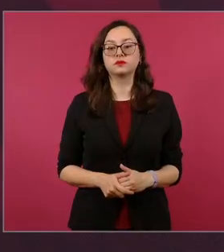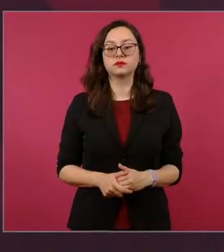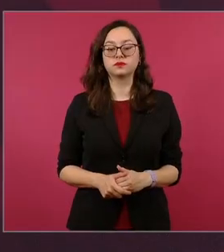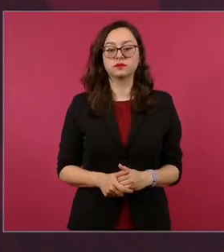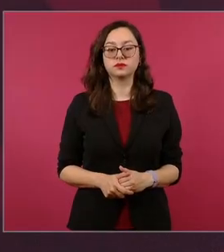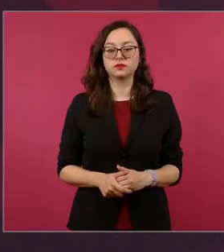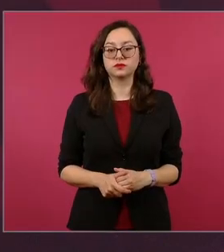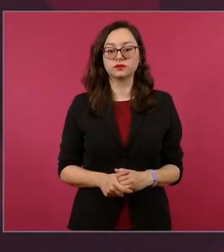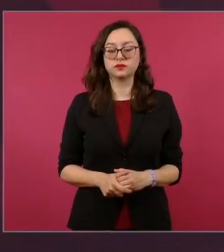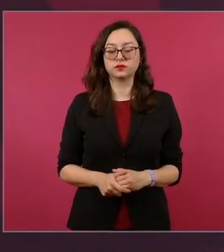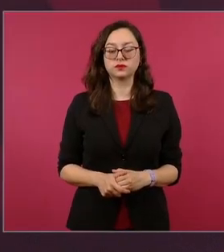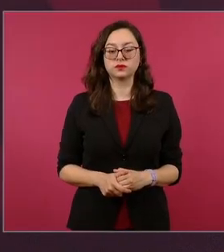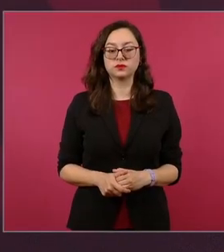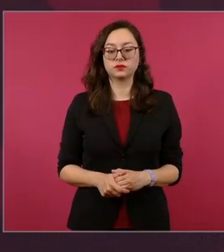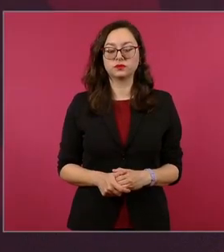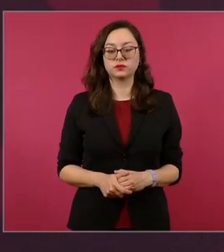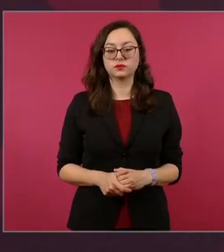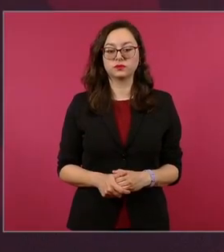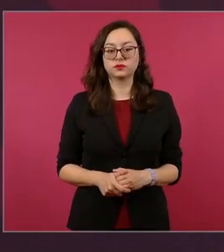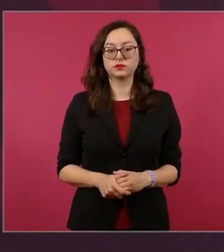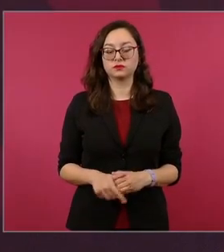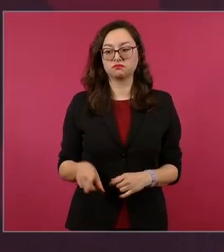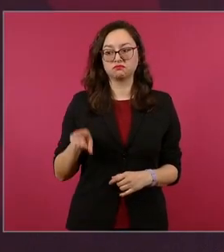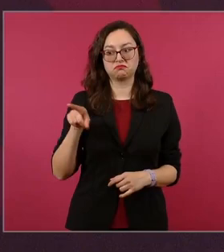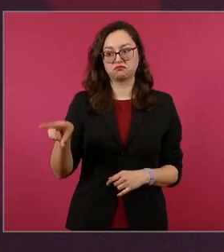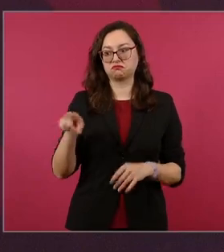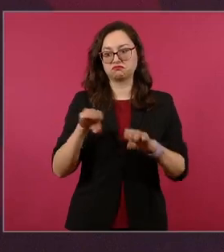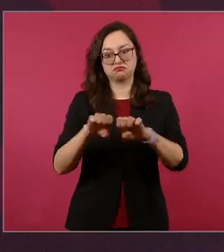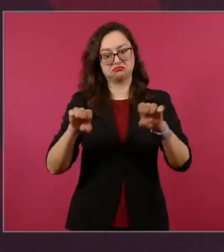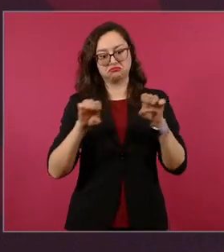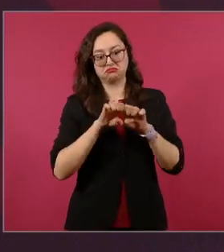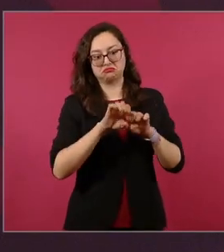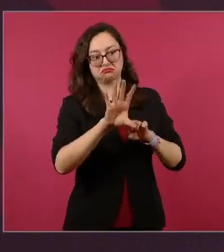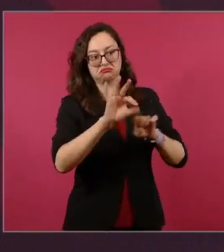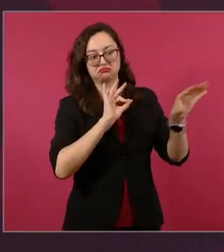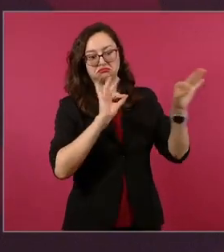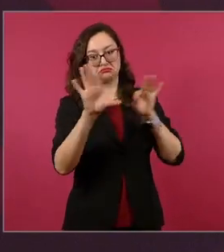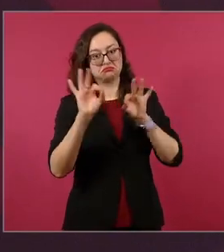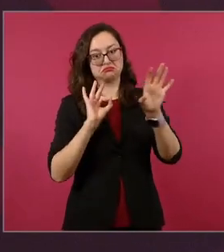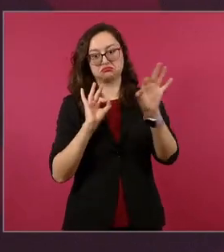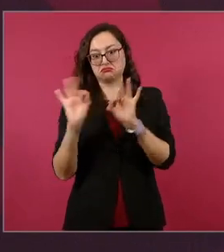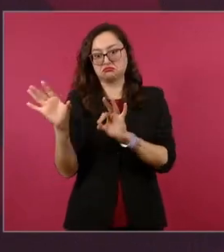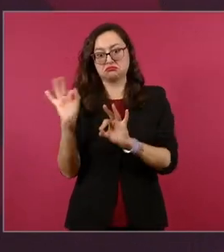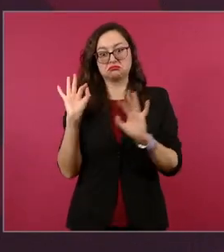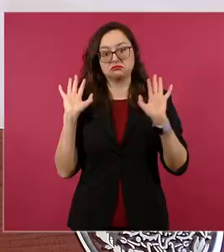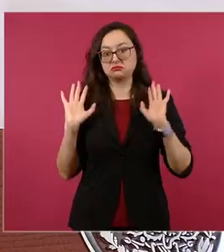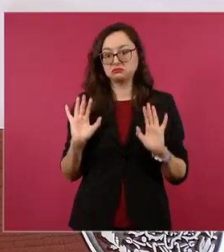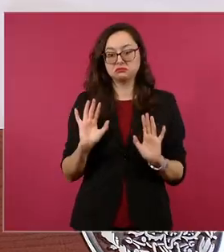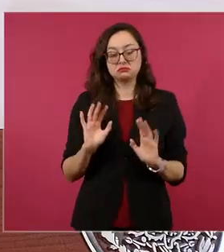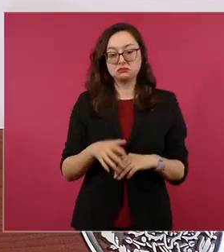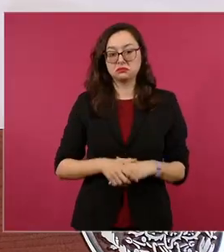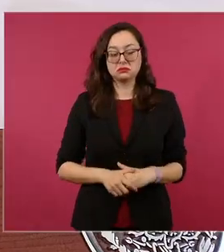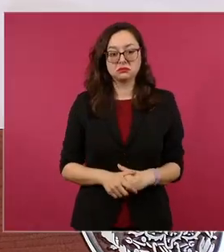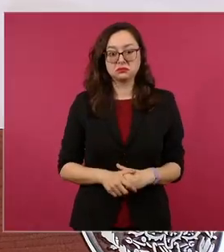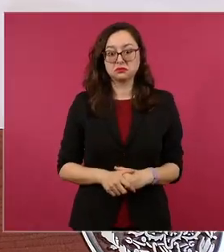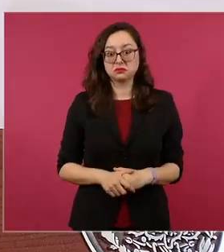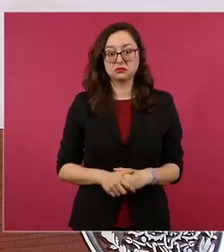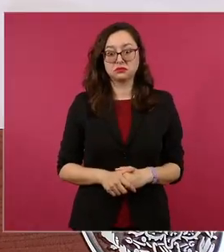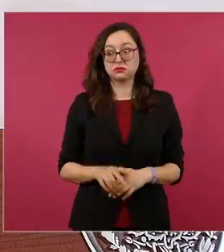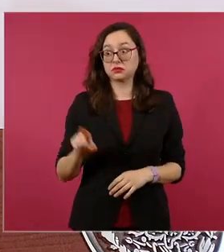Ella va a elegir a su equipo, no me preguntó